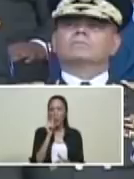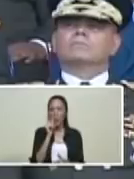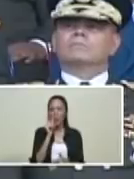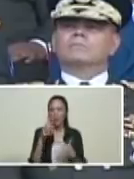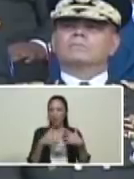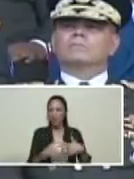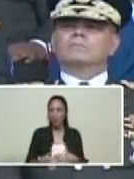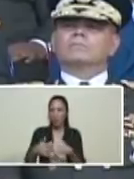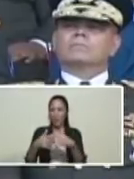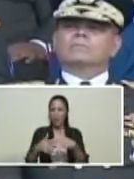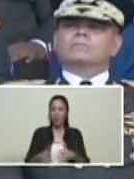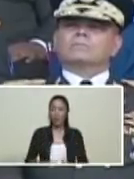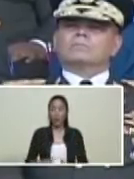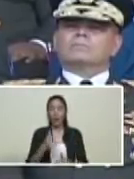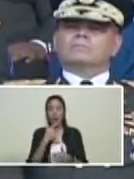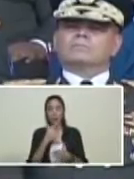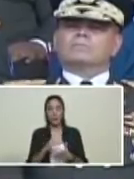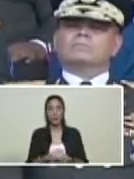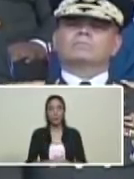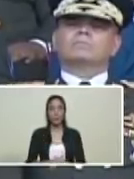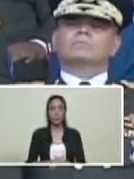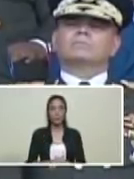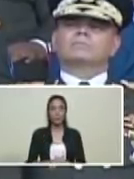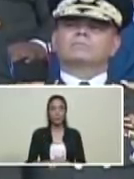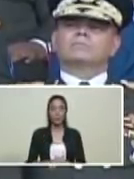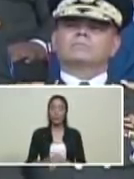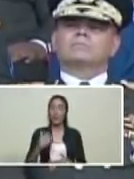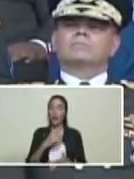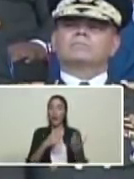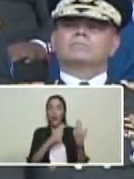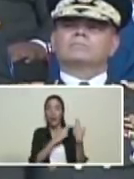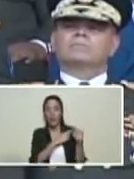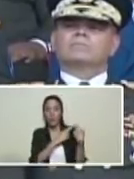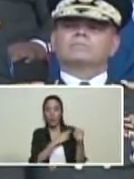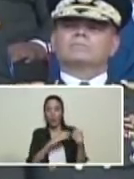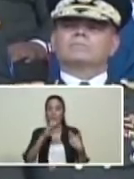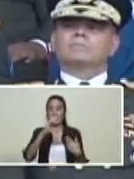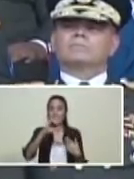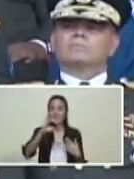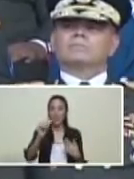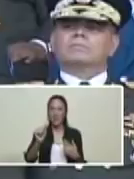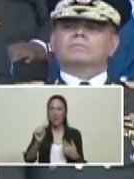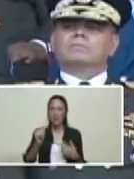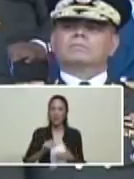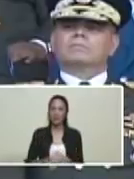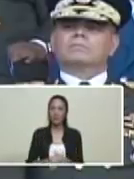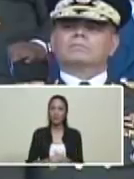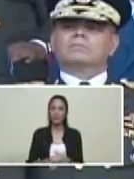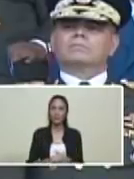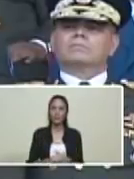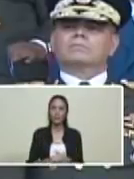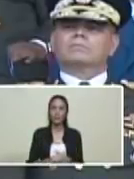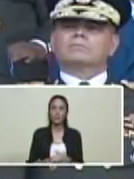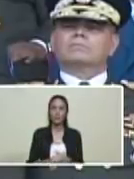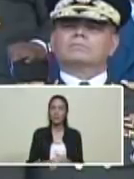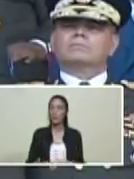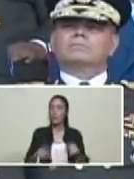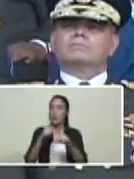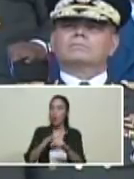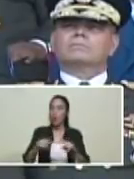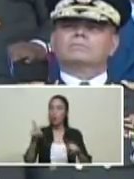lo enarbolado cuando era jefe de la cia y ahora como secretario de estado el vice-presidente